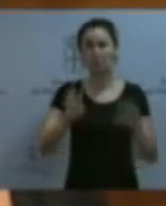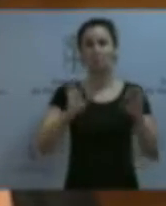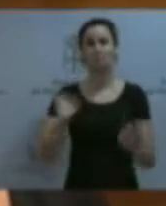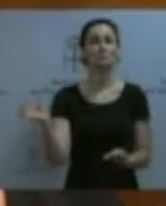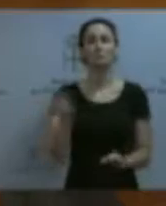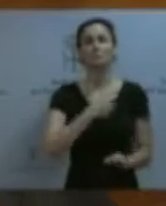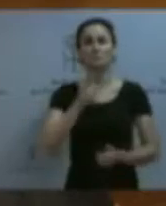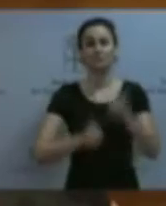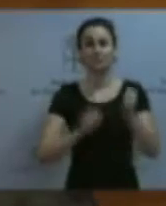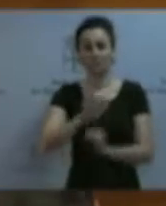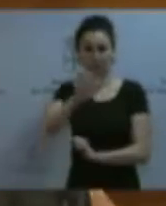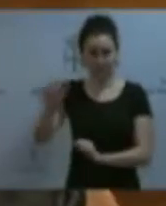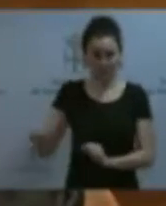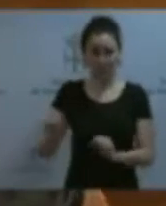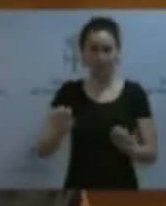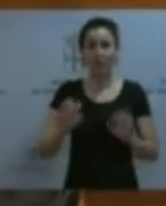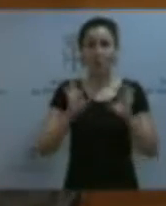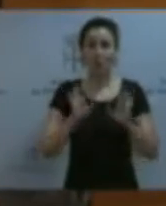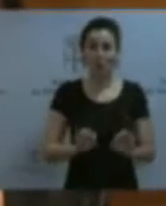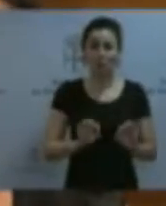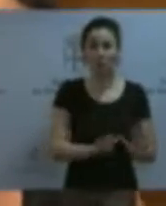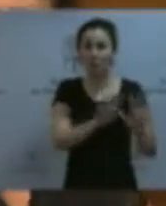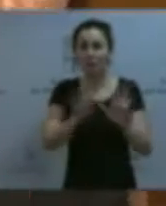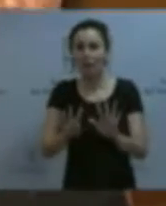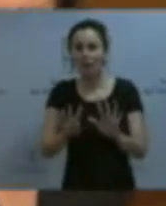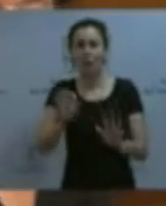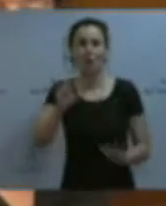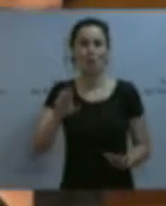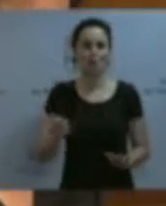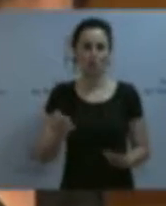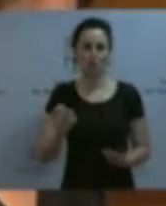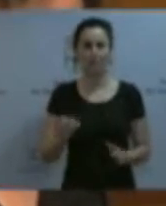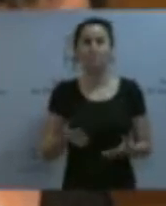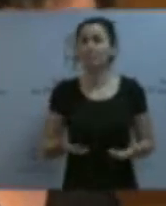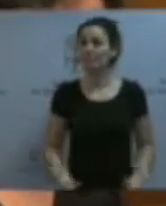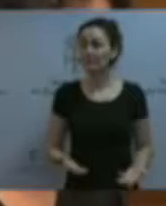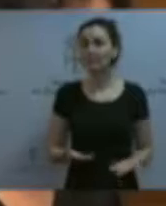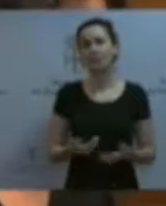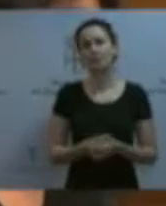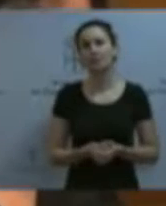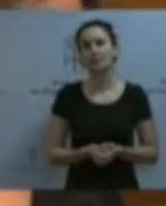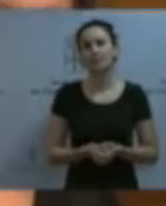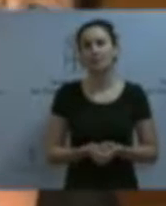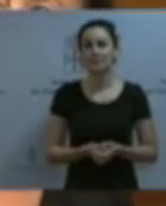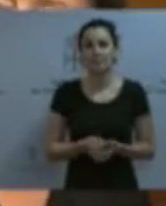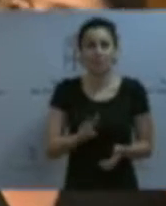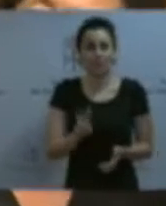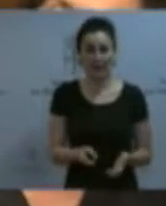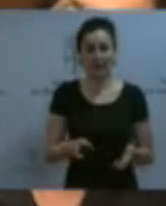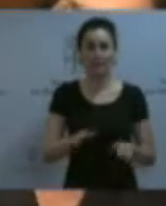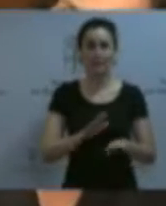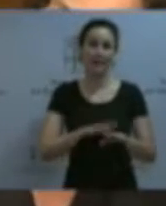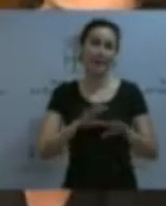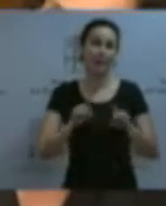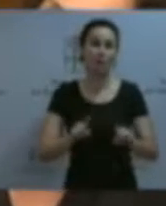campeonatos europeos, 9 de ellas oros. Y una forma muy útil de